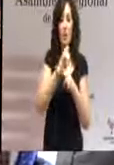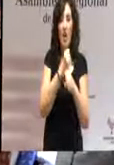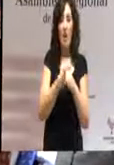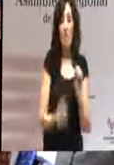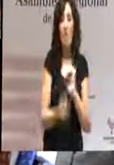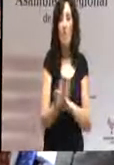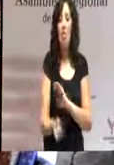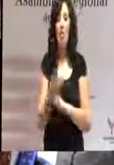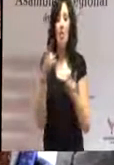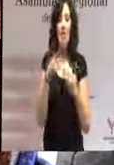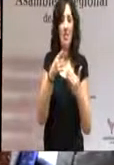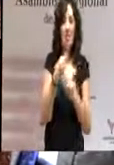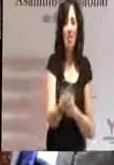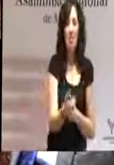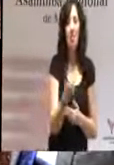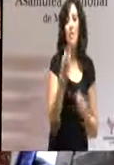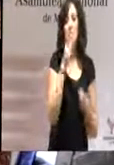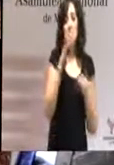y de poca rentabilidad.